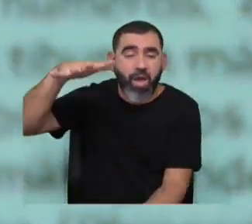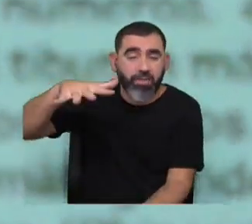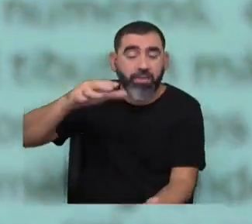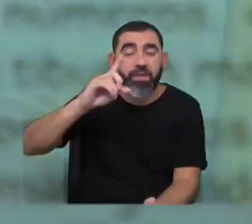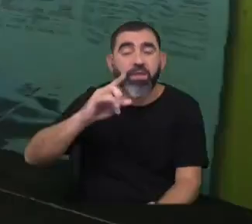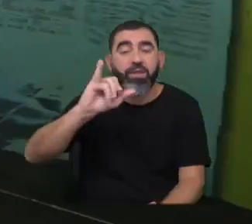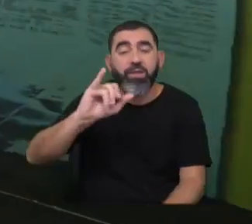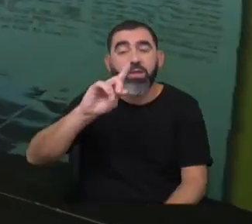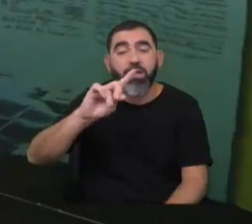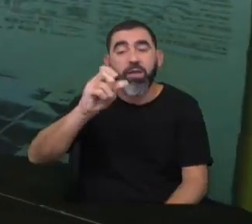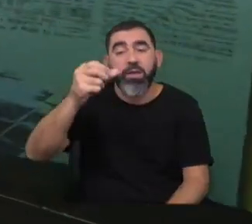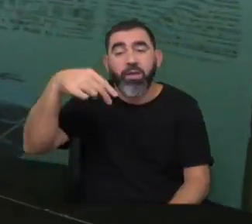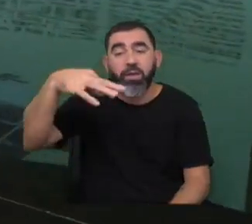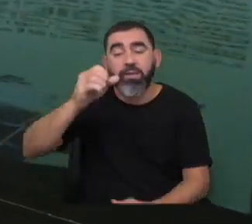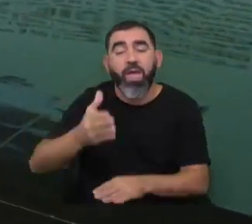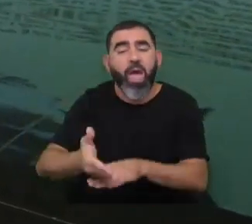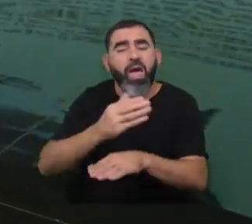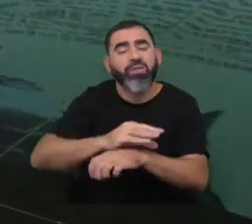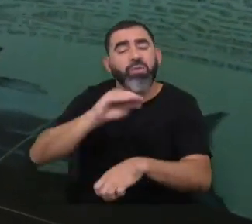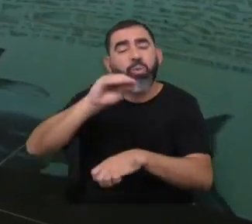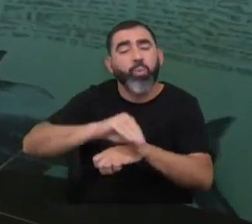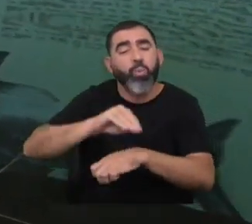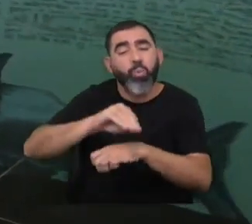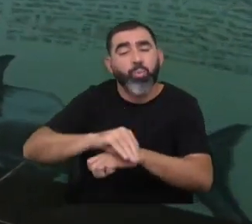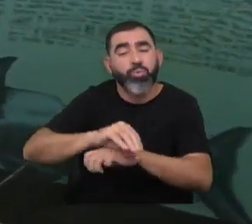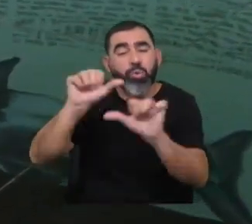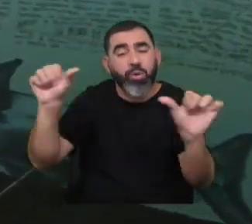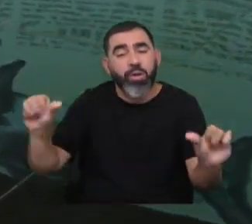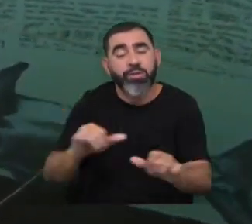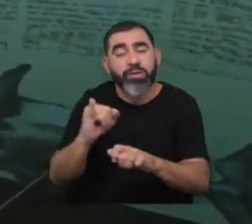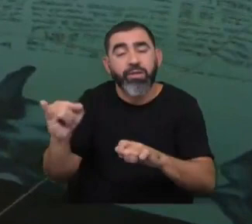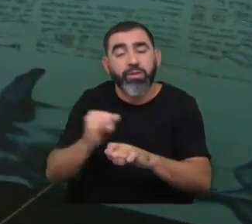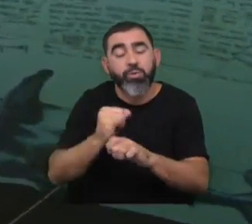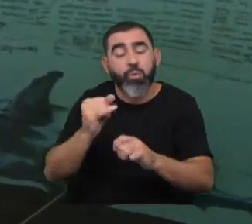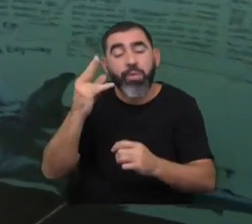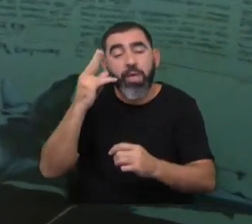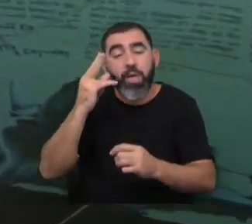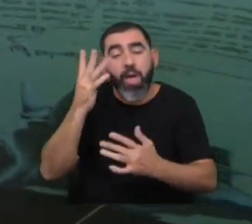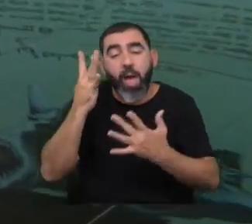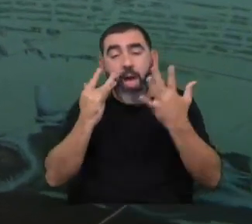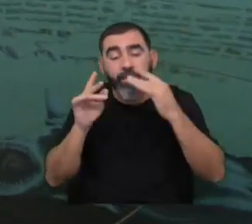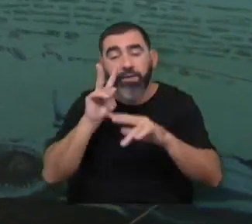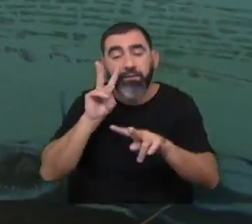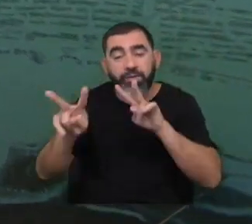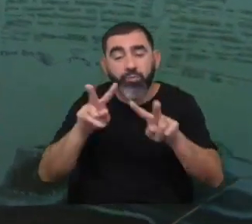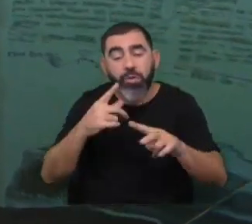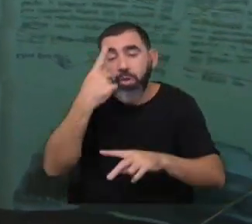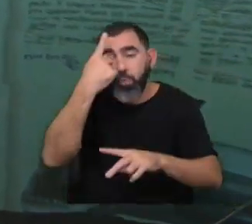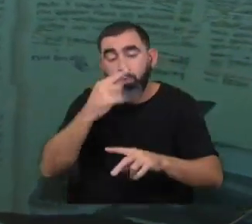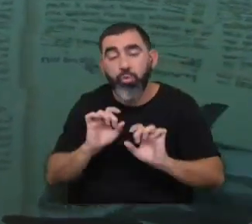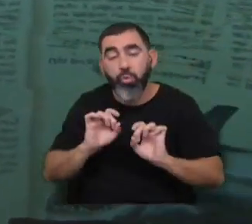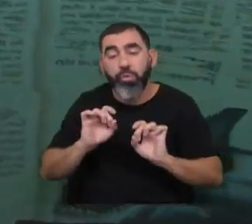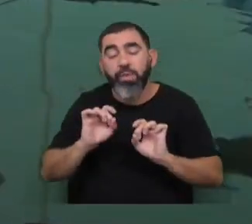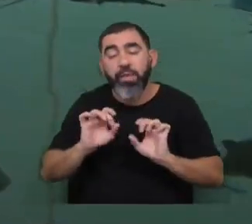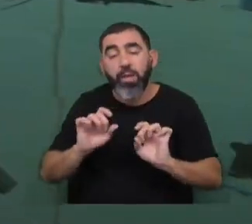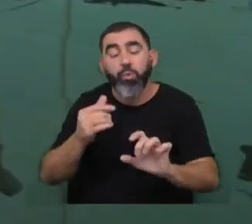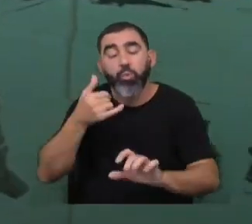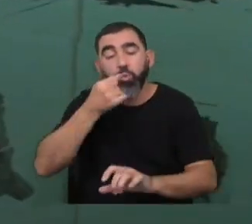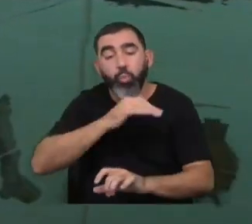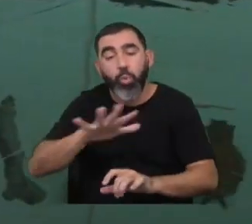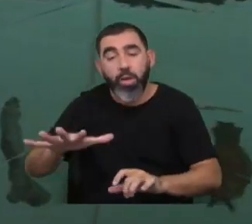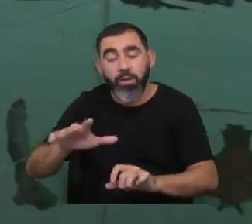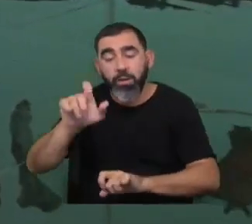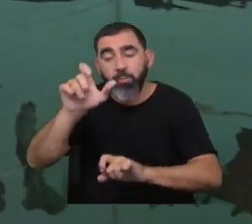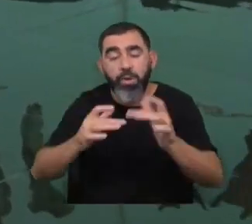previo a un curso que hice con el Instituto Nacional de Artes Visuales y el Museo de Historia Natural, que juntó personas que venían del